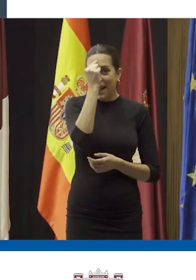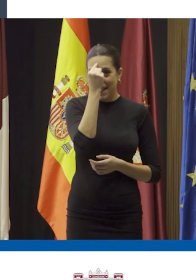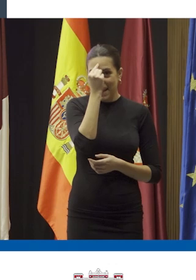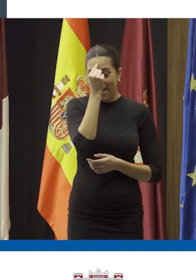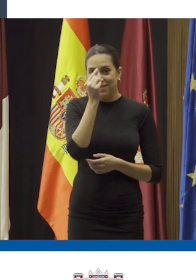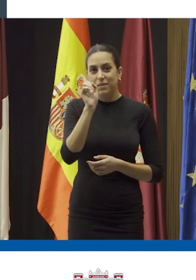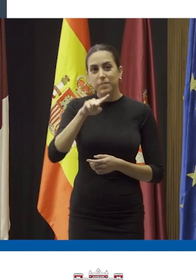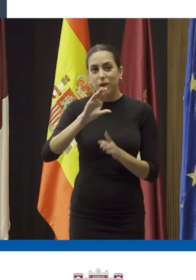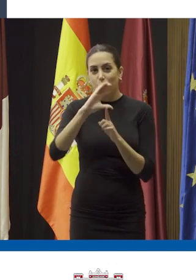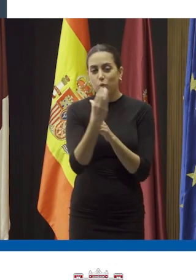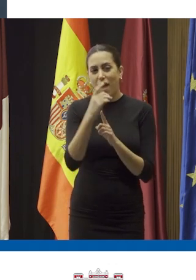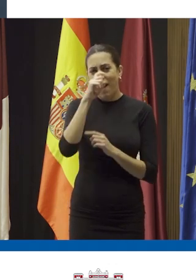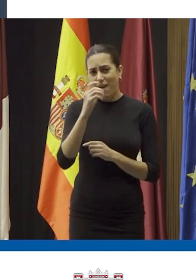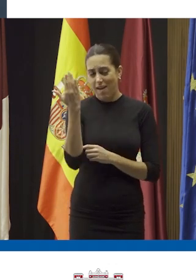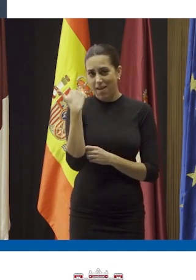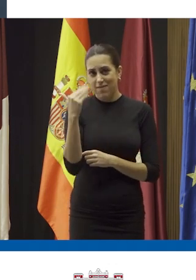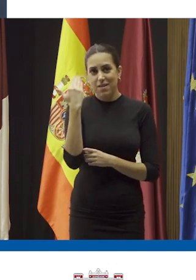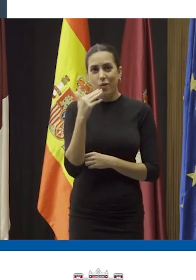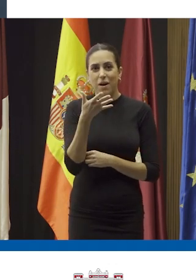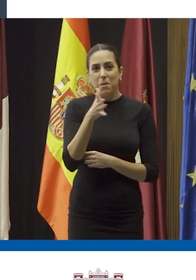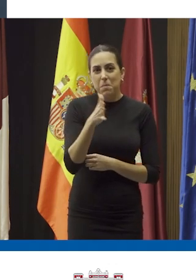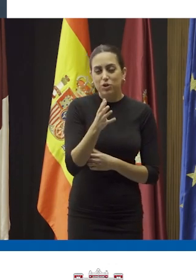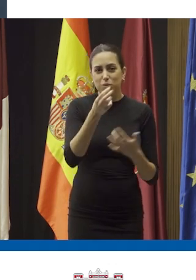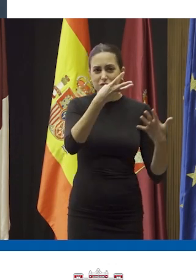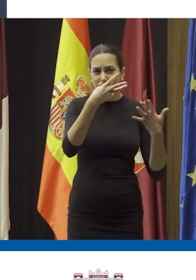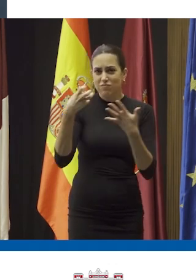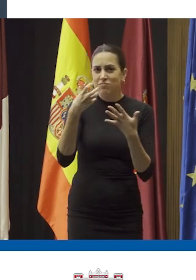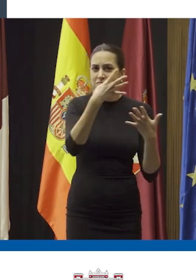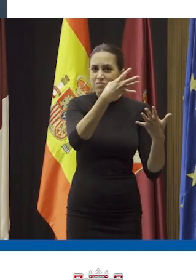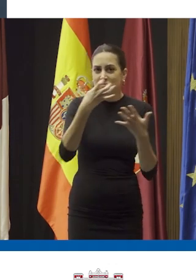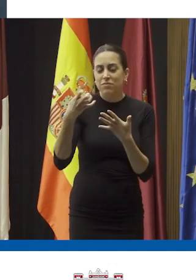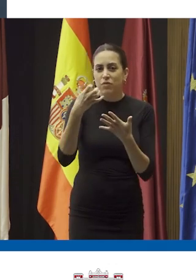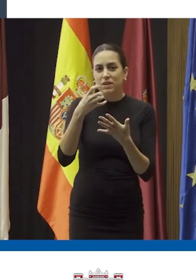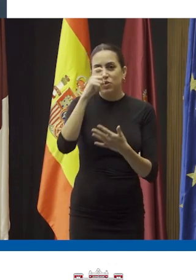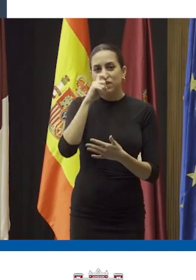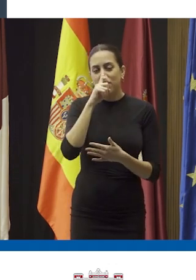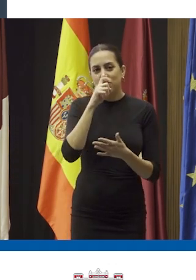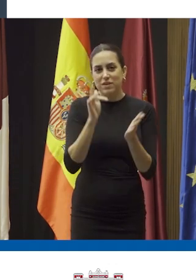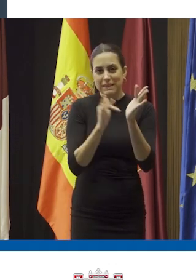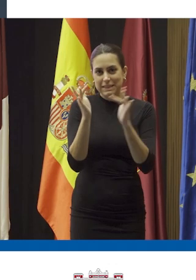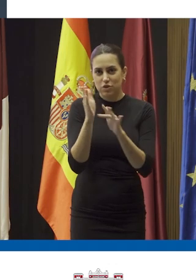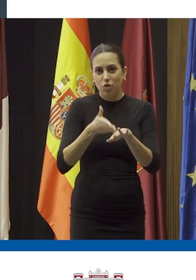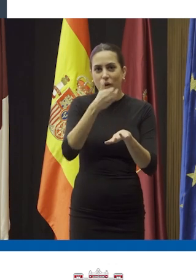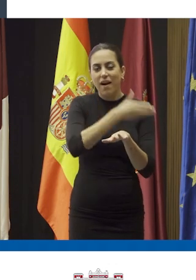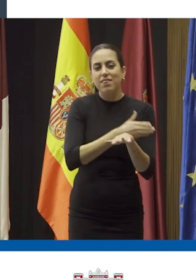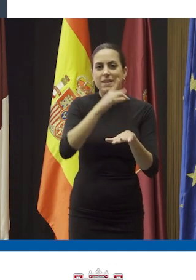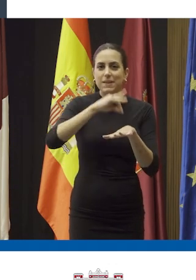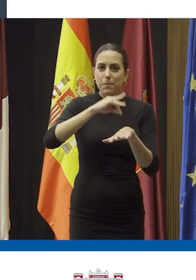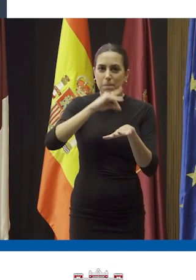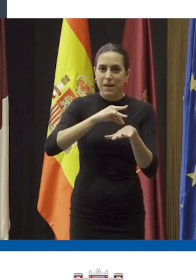Unos 800, 900 años antes de Cristo. el gran médico de la antigüedad egipcia,